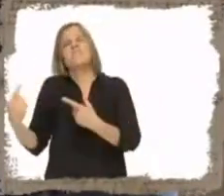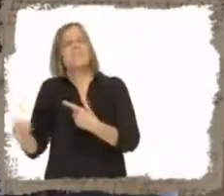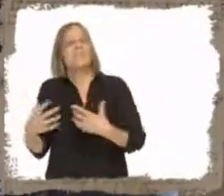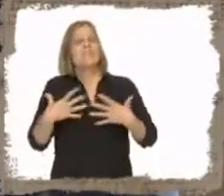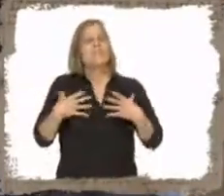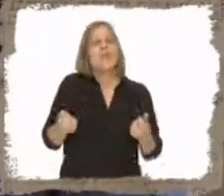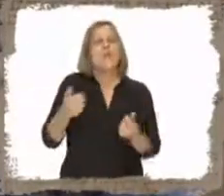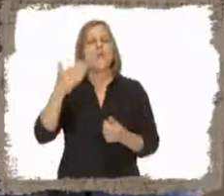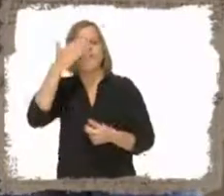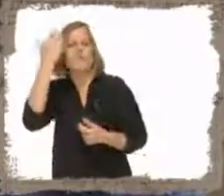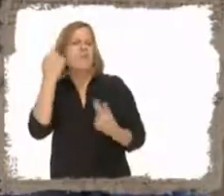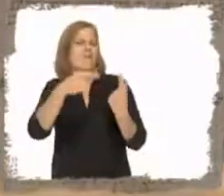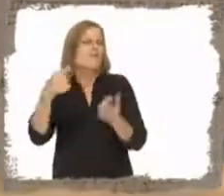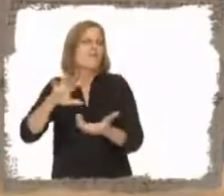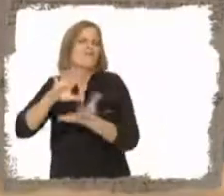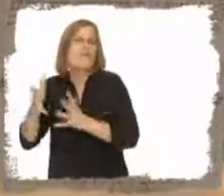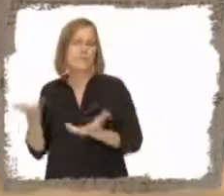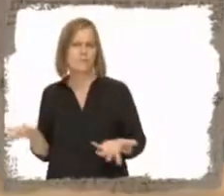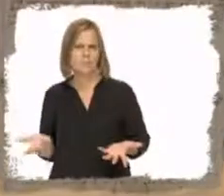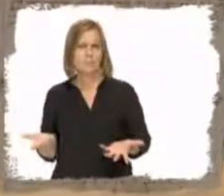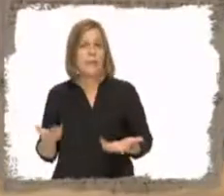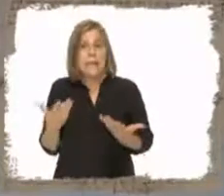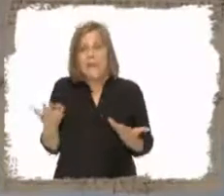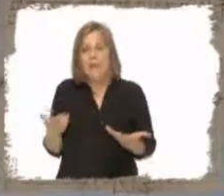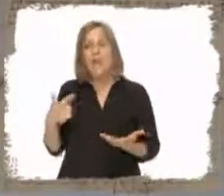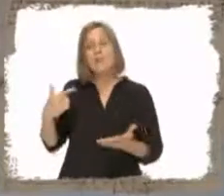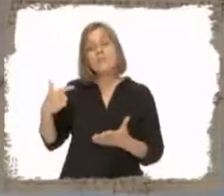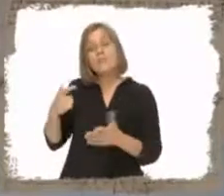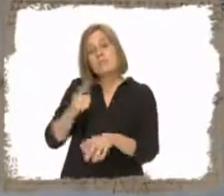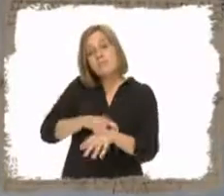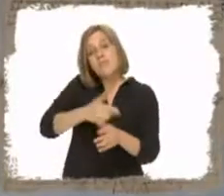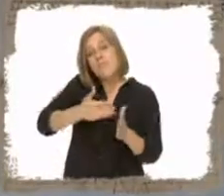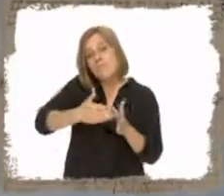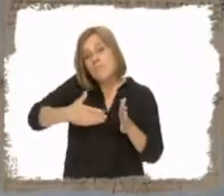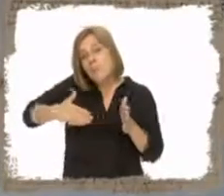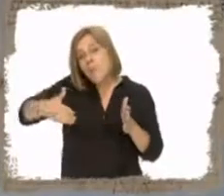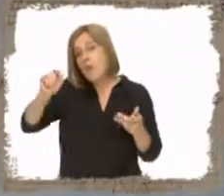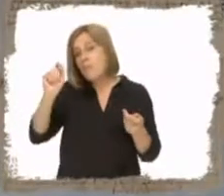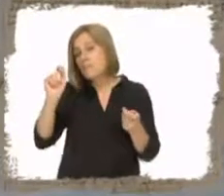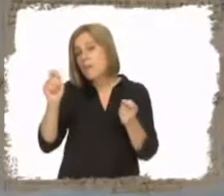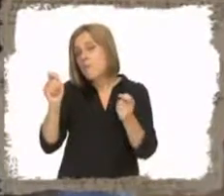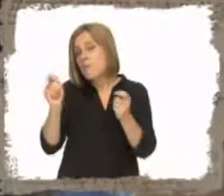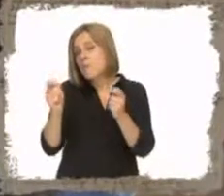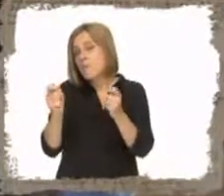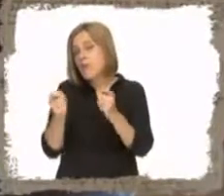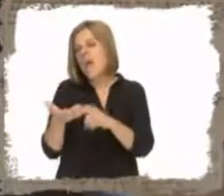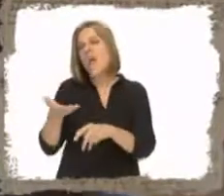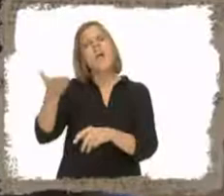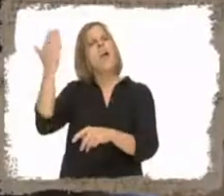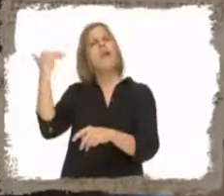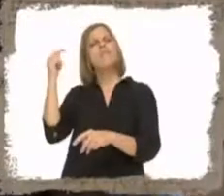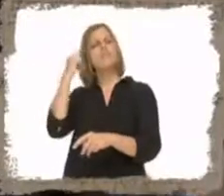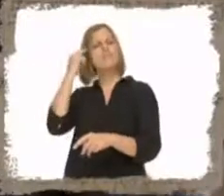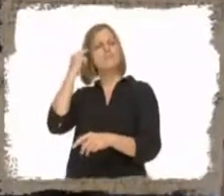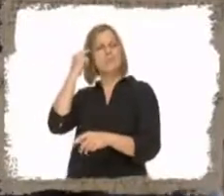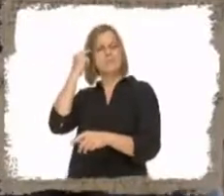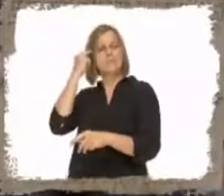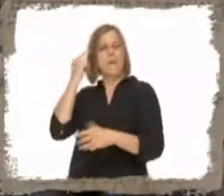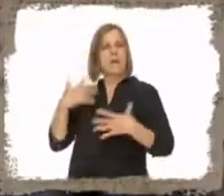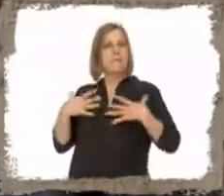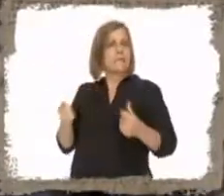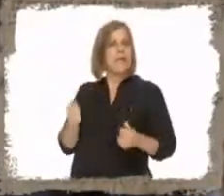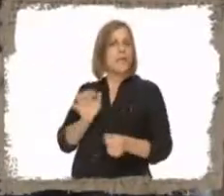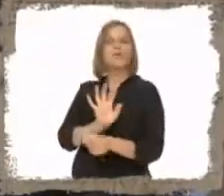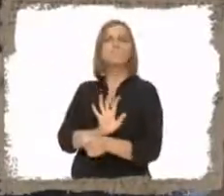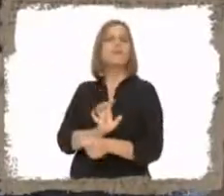y la enfermedad. ¿Cómo es eso? Claro, con el tiempo se fue modificando esa percepción. Antes se pensaba